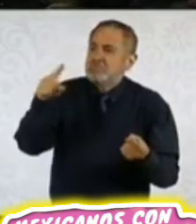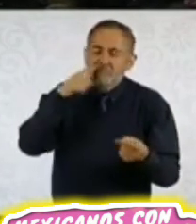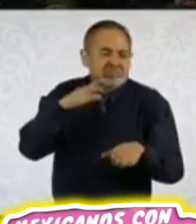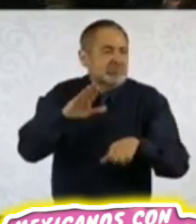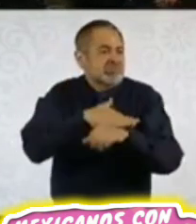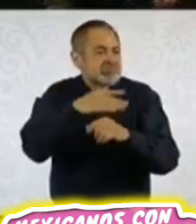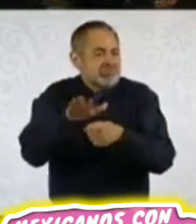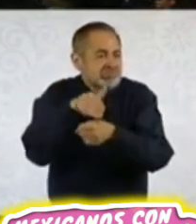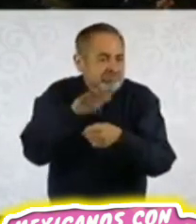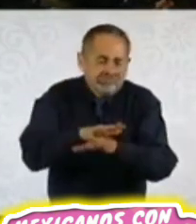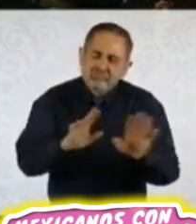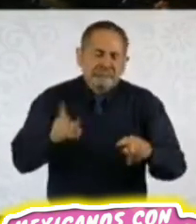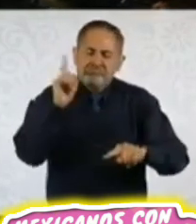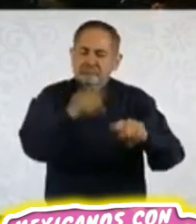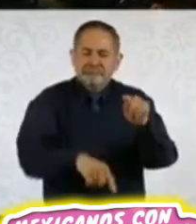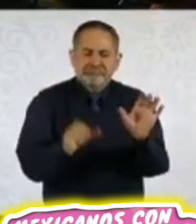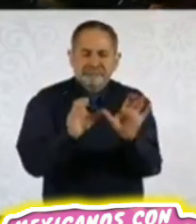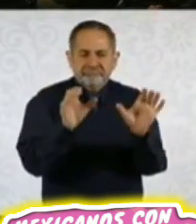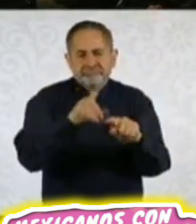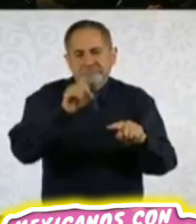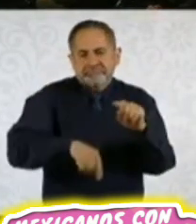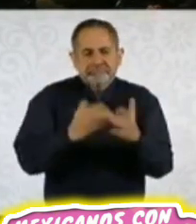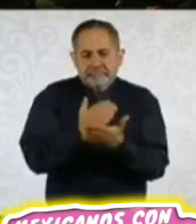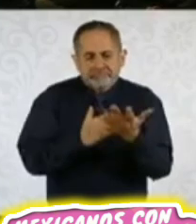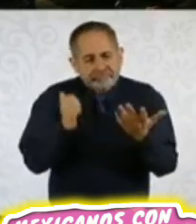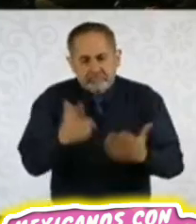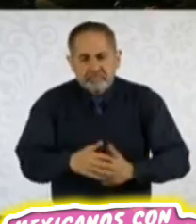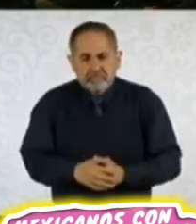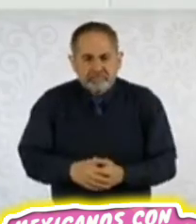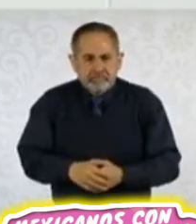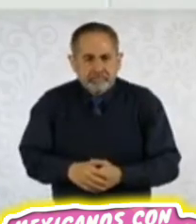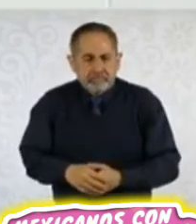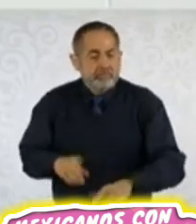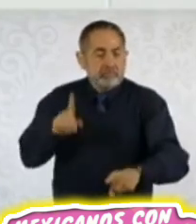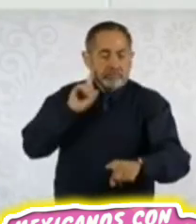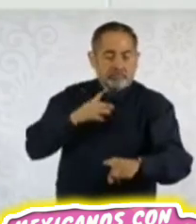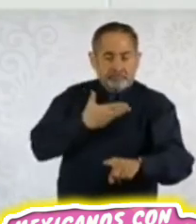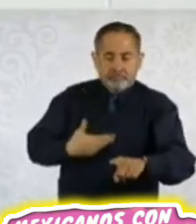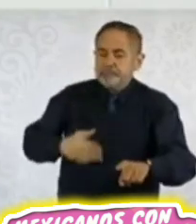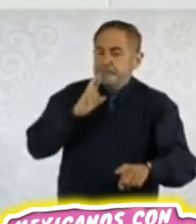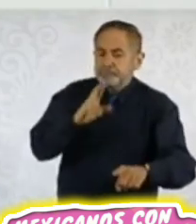auditorías. Ahí se podría pues existen los propios